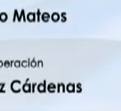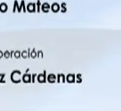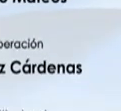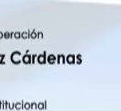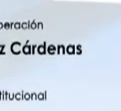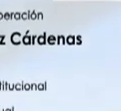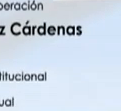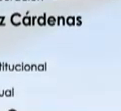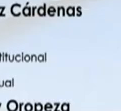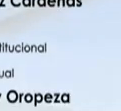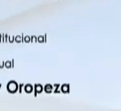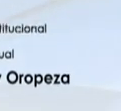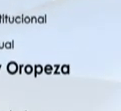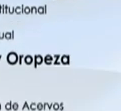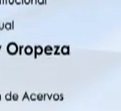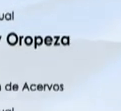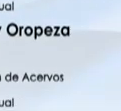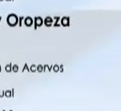¡Gracias!